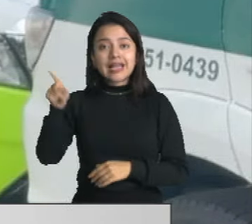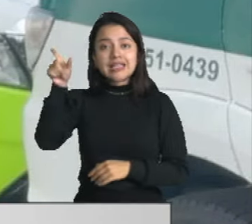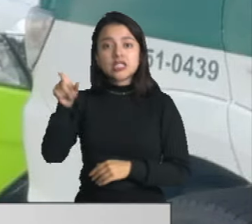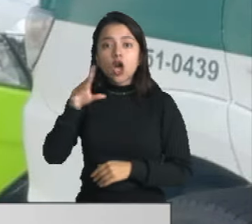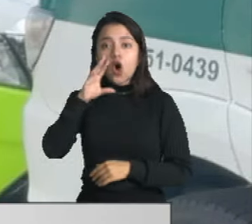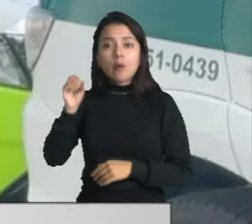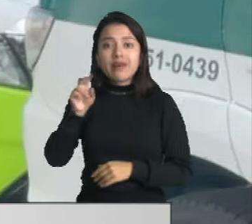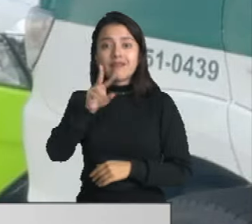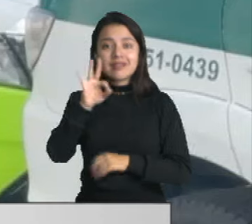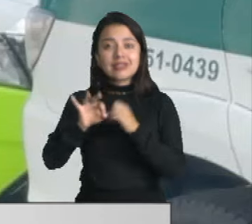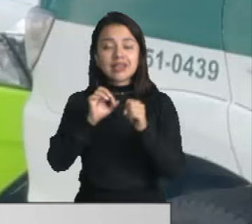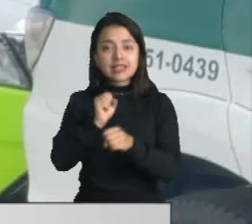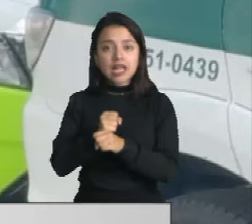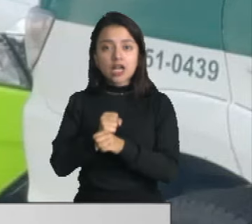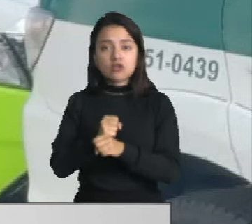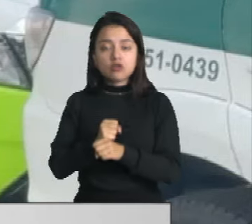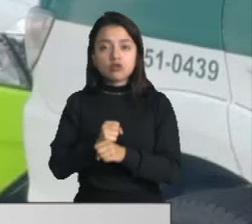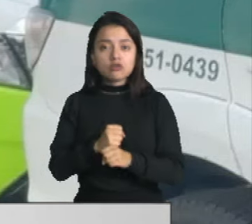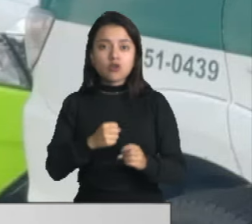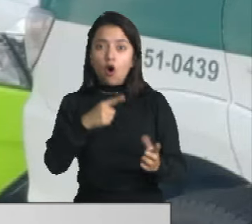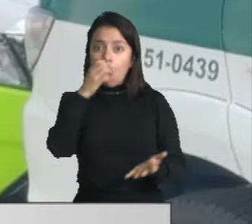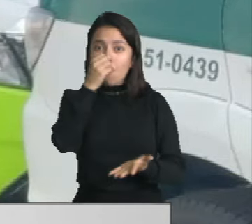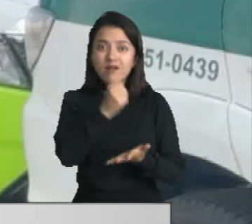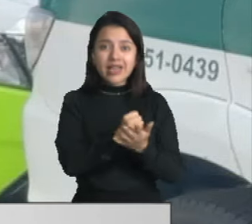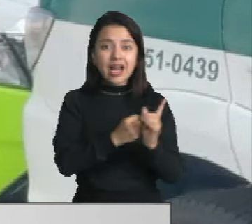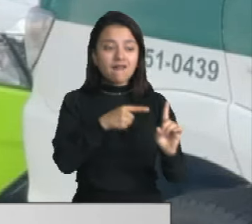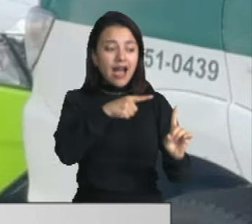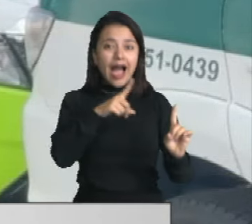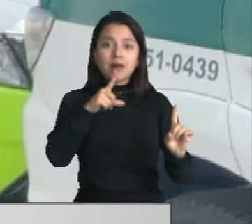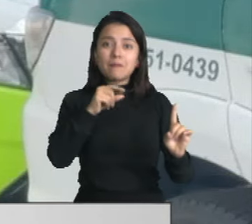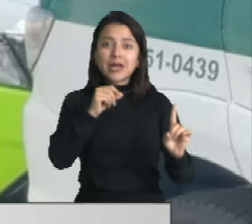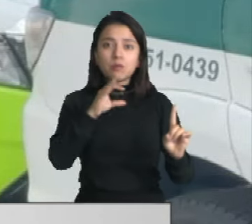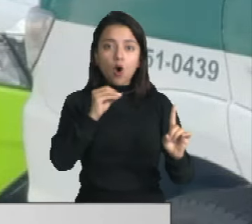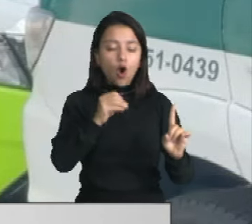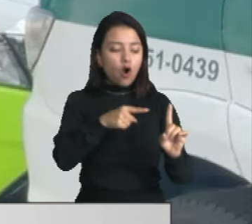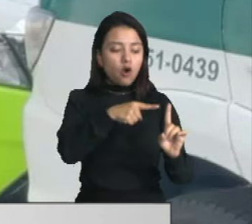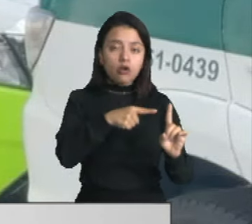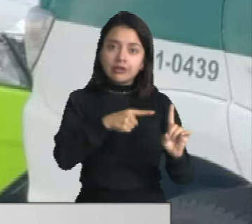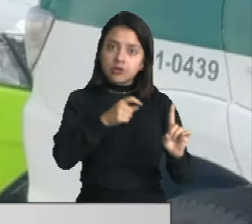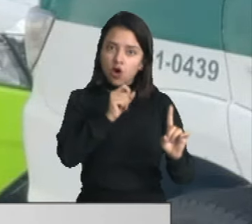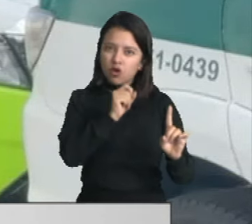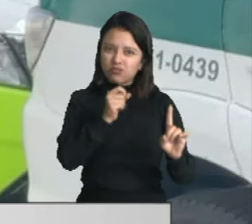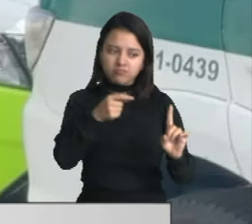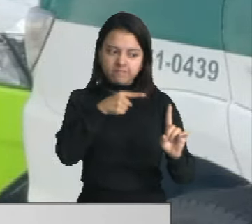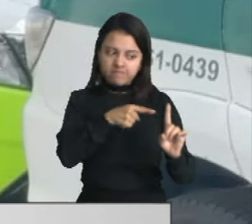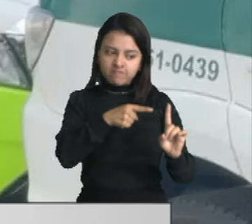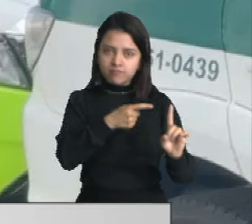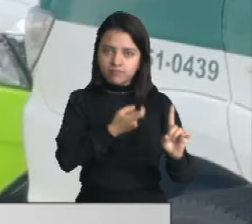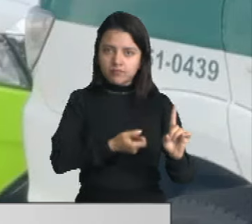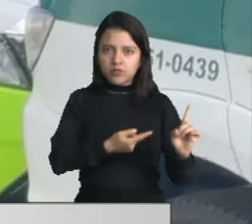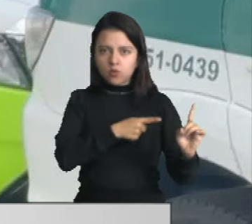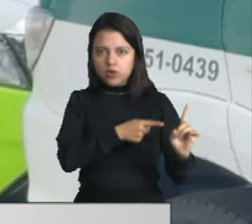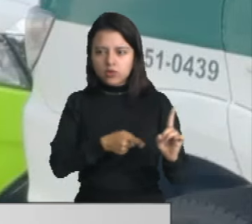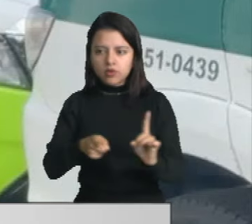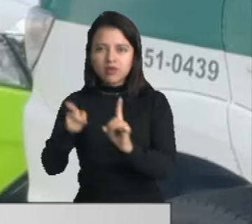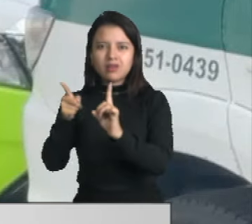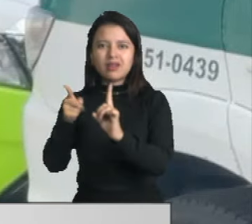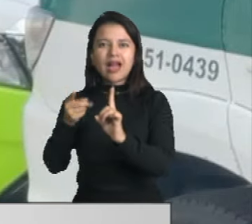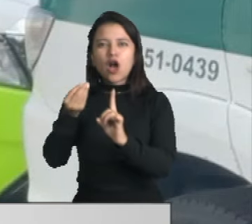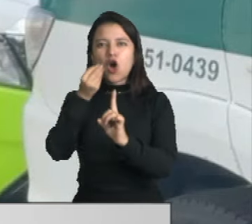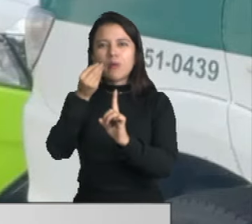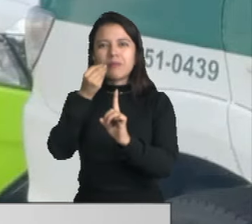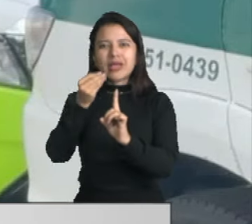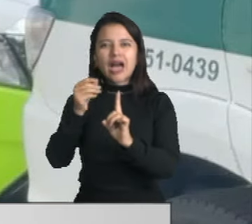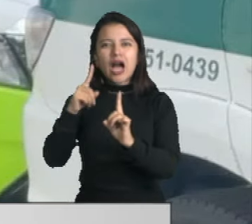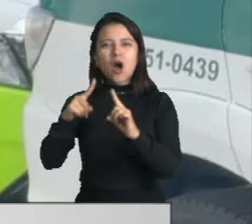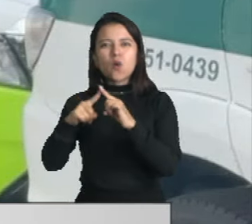sexual sometía a todo tipo de vejámenes sexuales a su propio primo, cuando éste le llevaba la comida a una tía en condiciones de